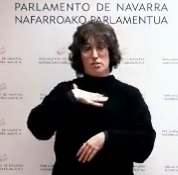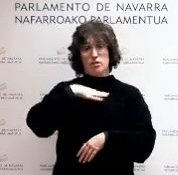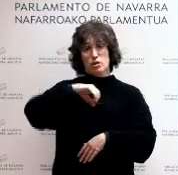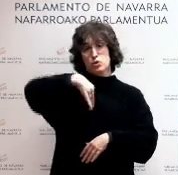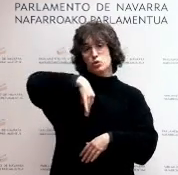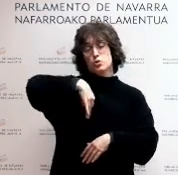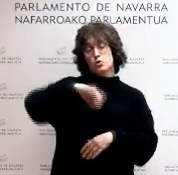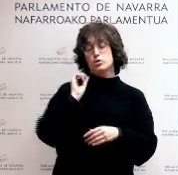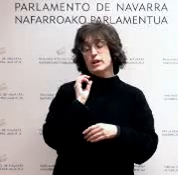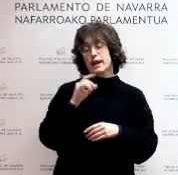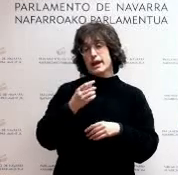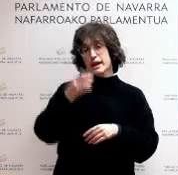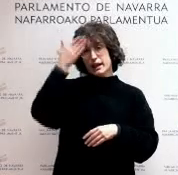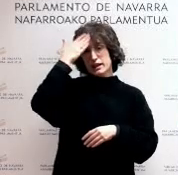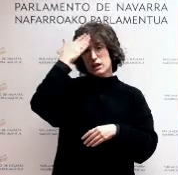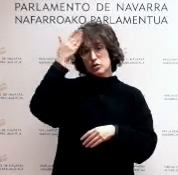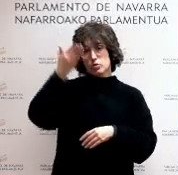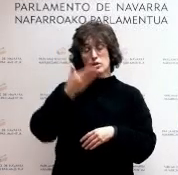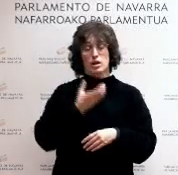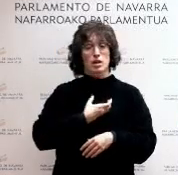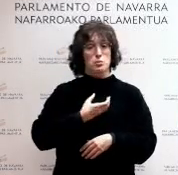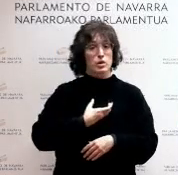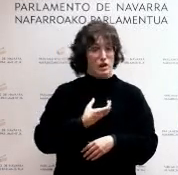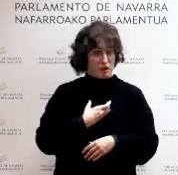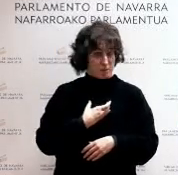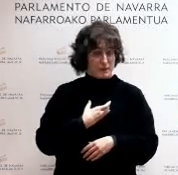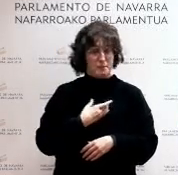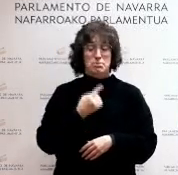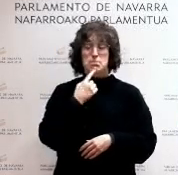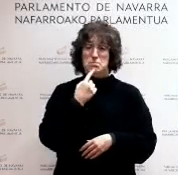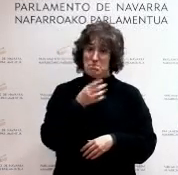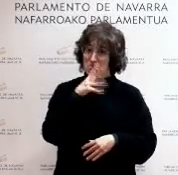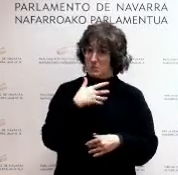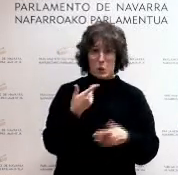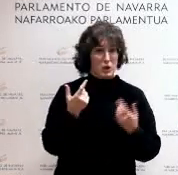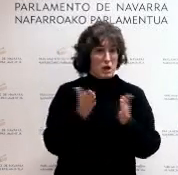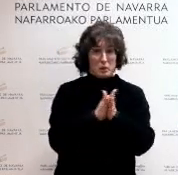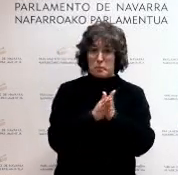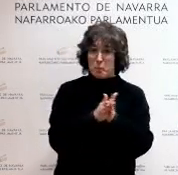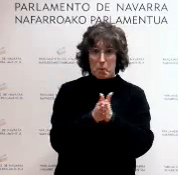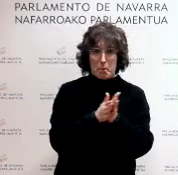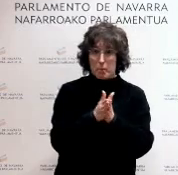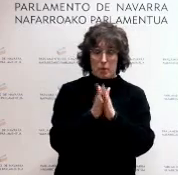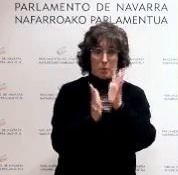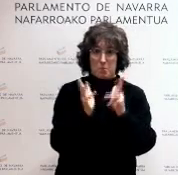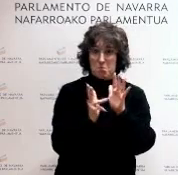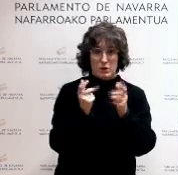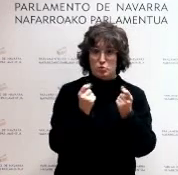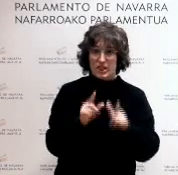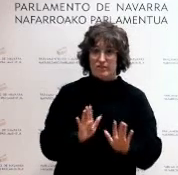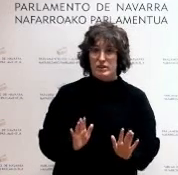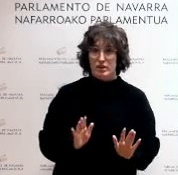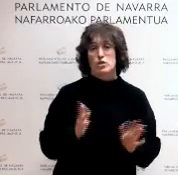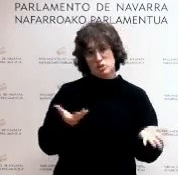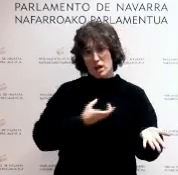municipal y que ya no sea preciso que las promuevan las administraciones, es decir, las entidades locales